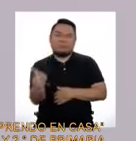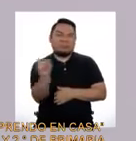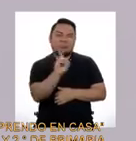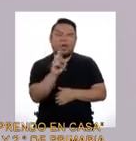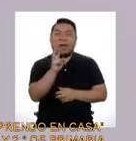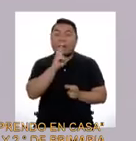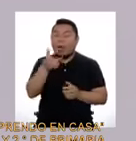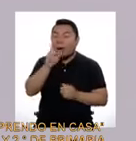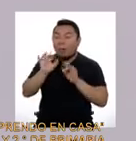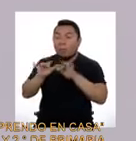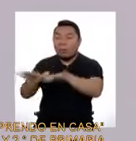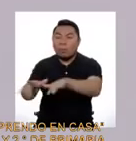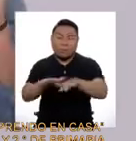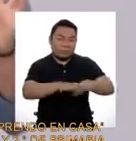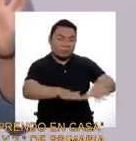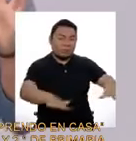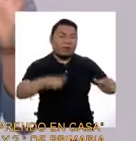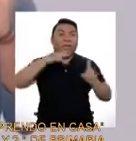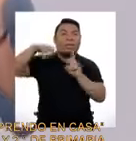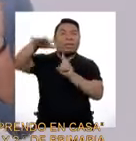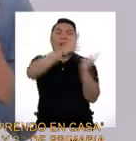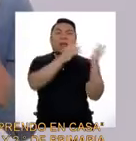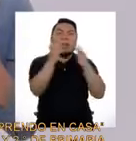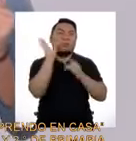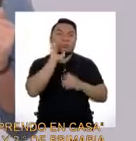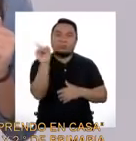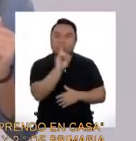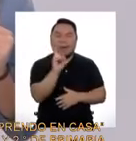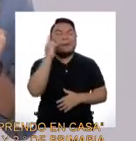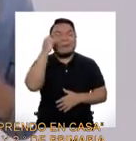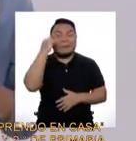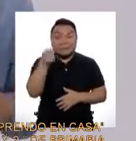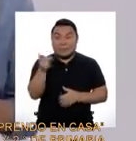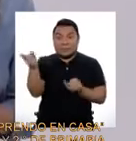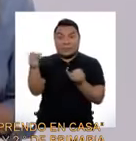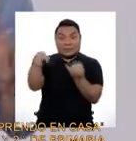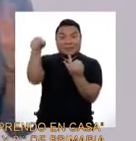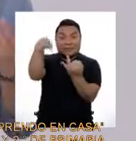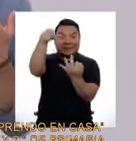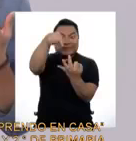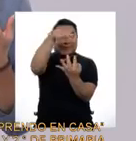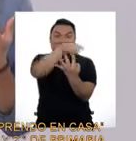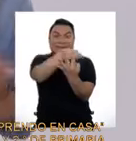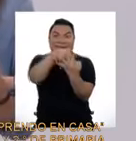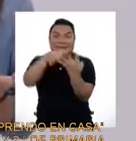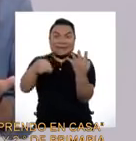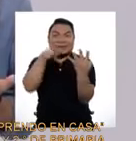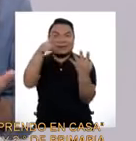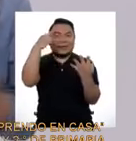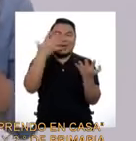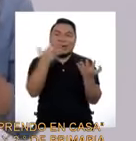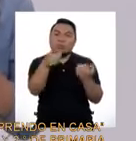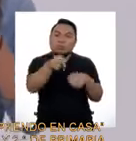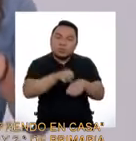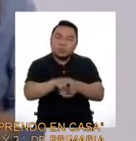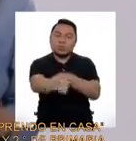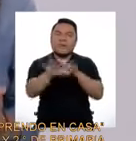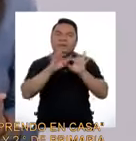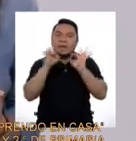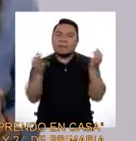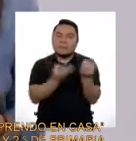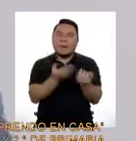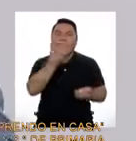agua, suelo y aire. Ahora te propongo un reto. Juan, María, Pepe y Ana quisieran sus consejos para que sus familias manejen mejor